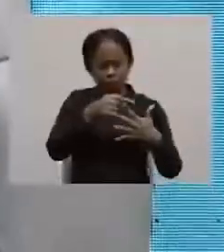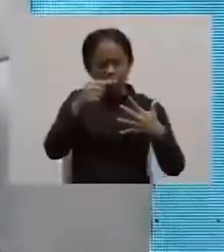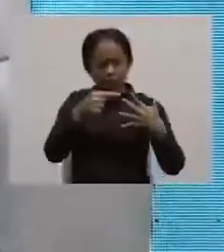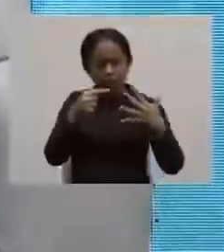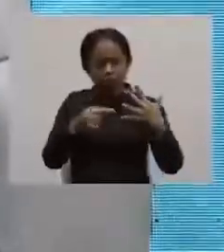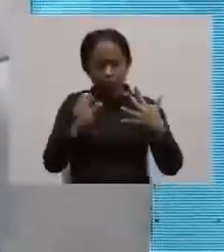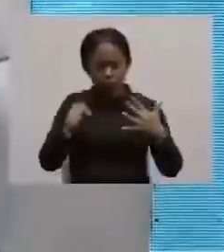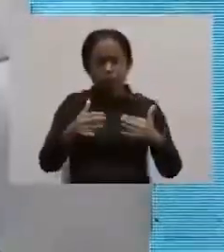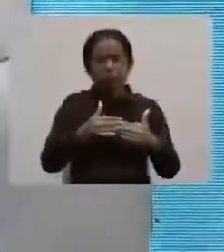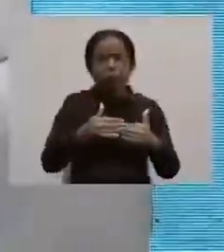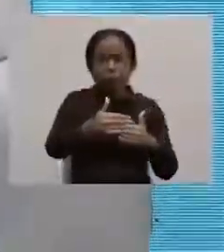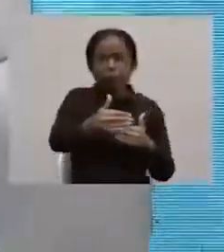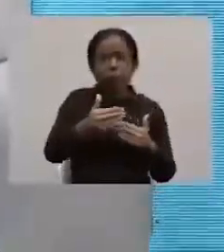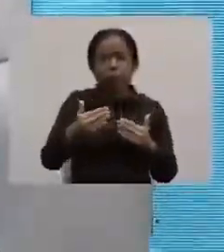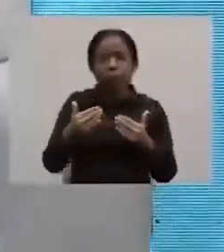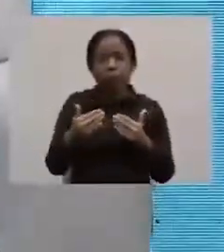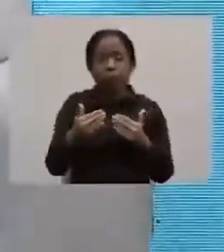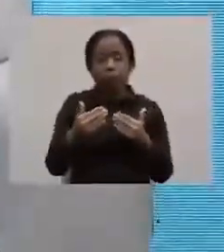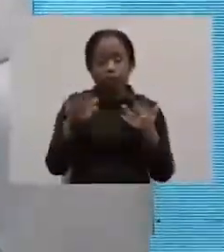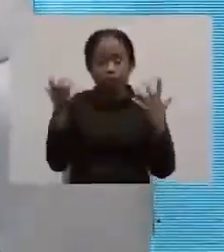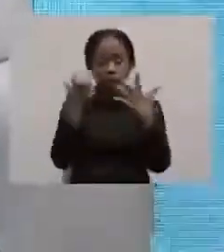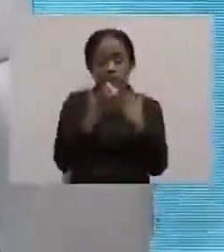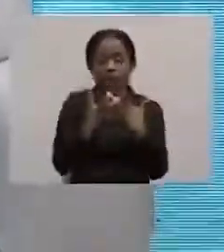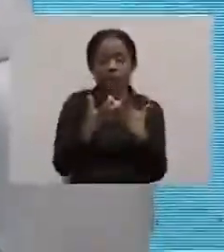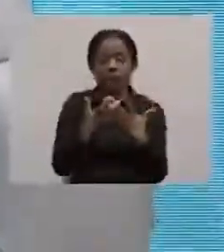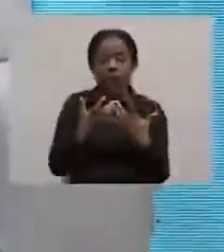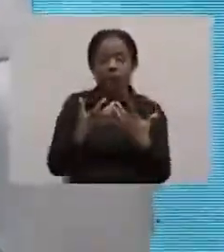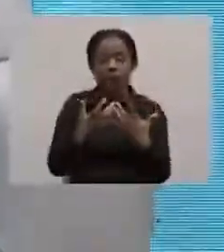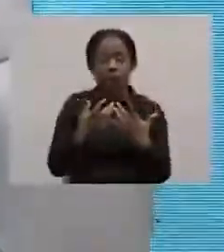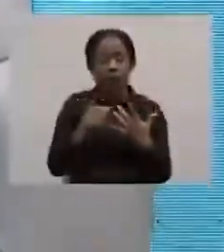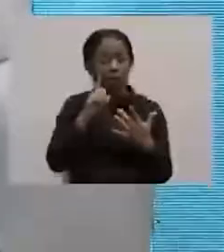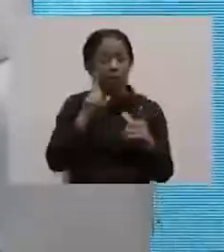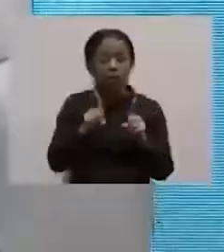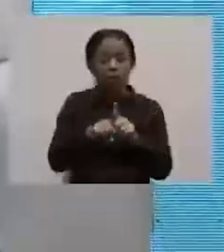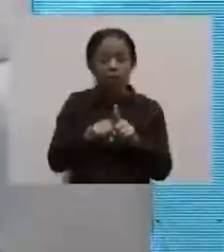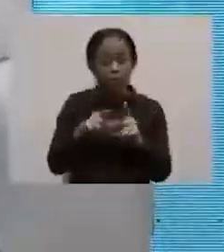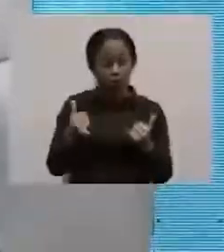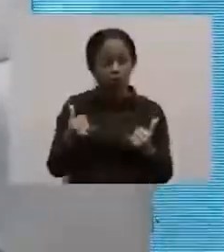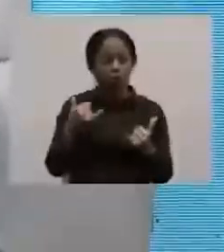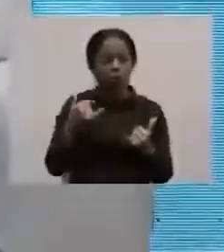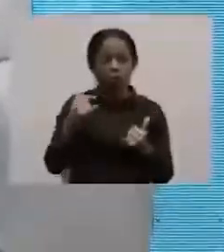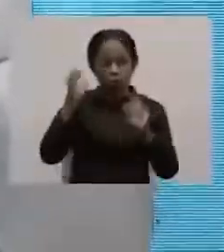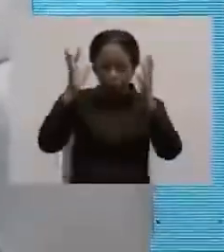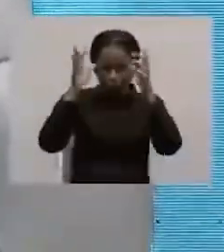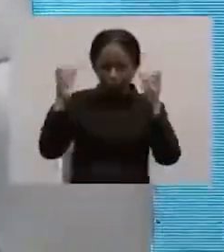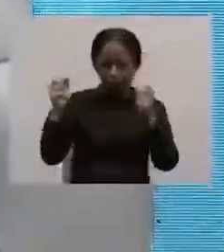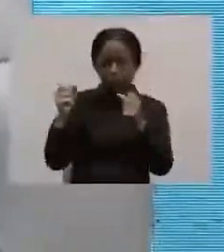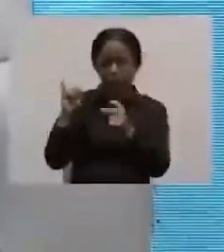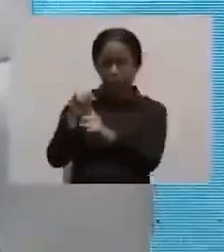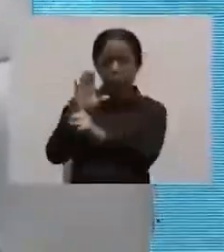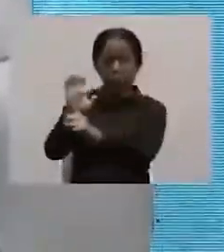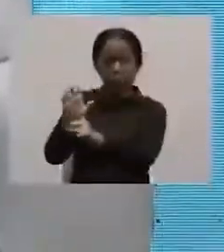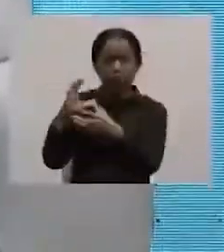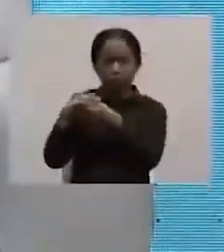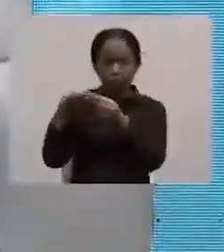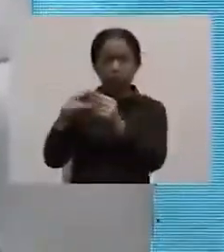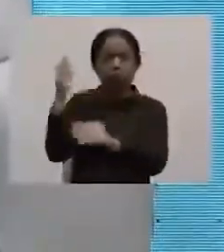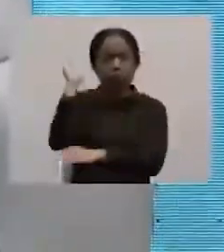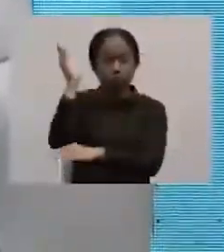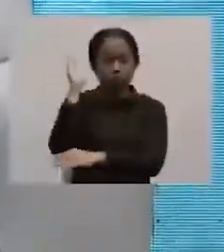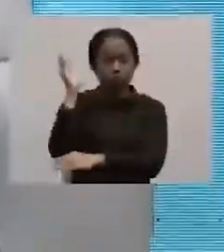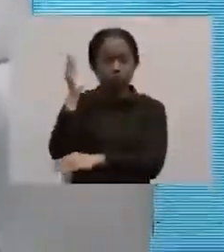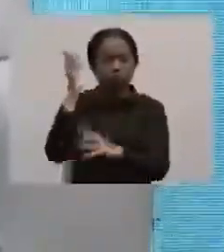seguir hacia adelante, que coinciden, como si hubiese escuchado lo que dijo el presidente de la Junta Central Electoral sobre